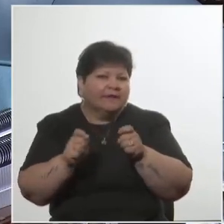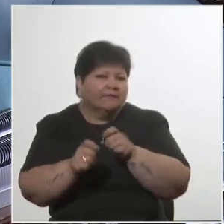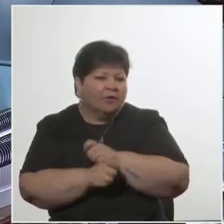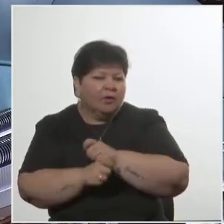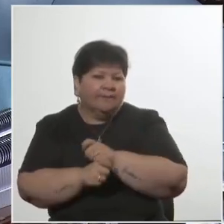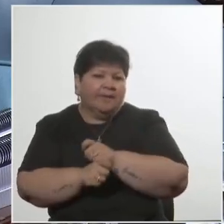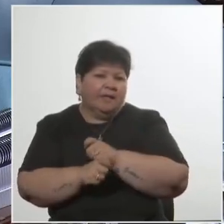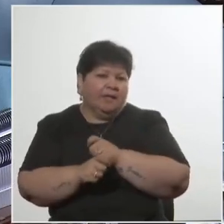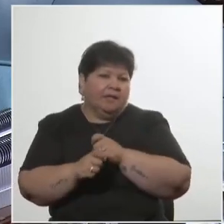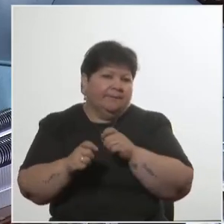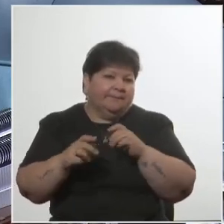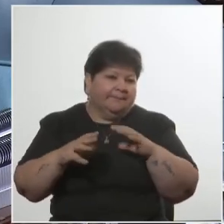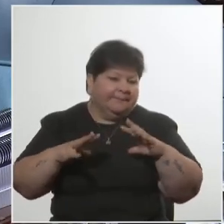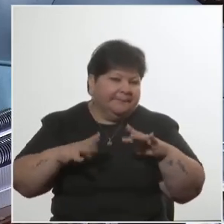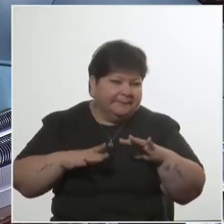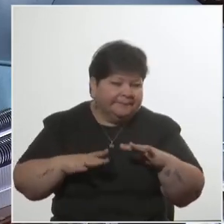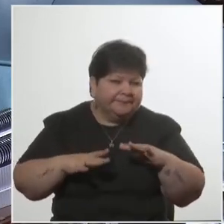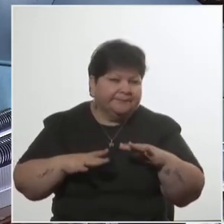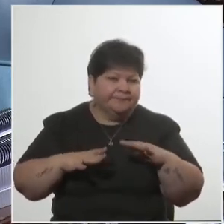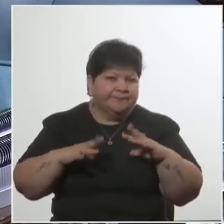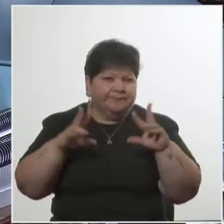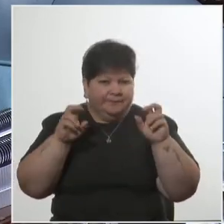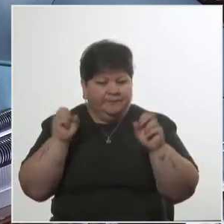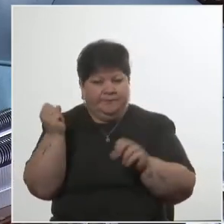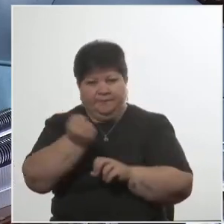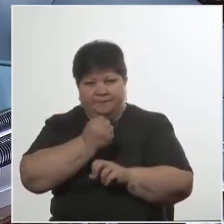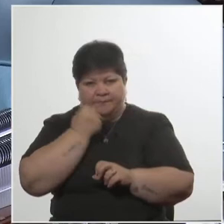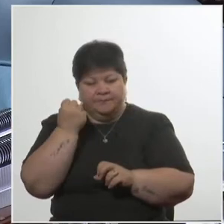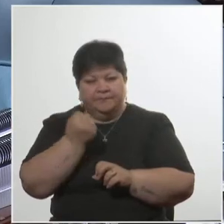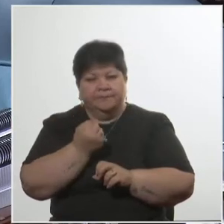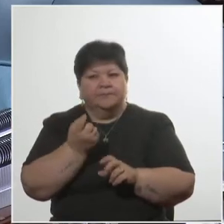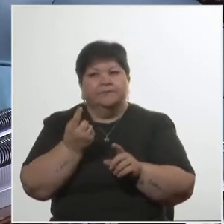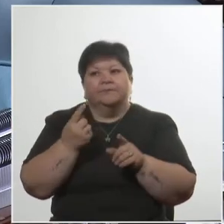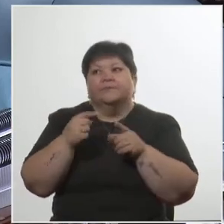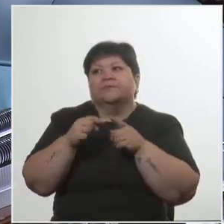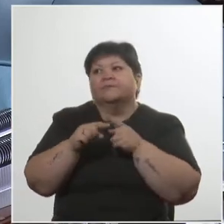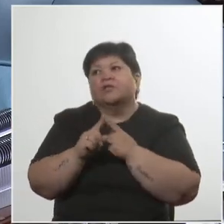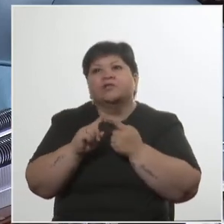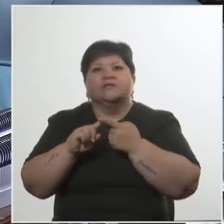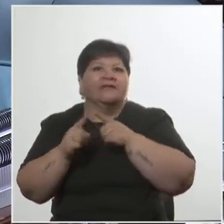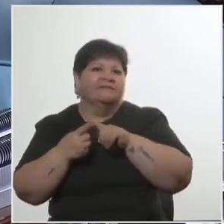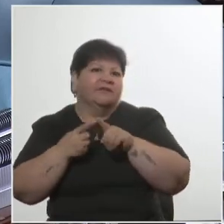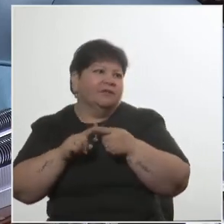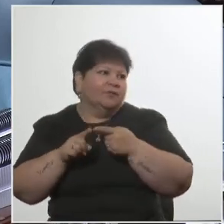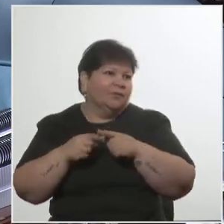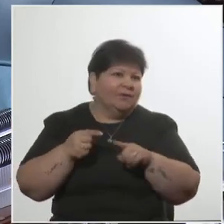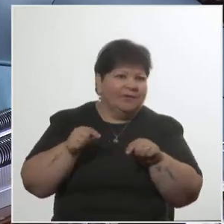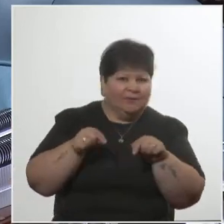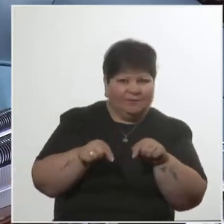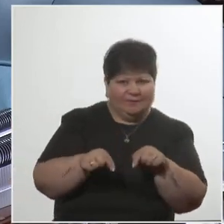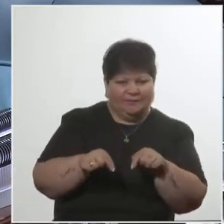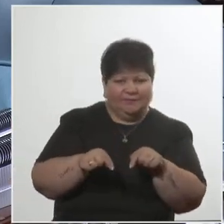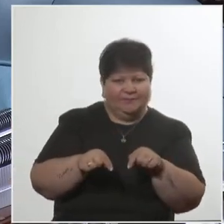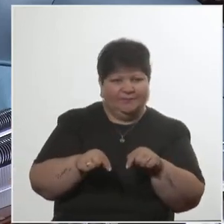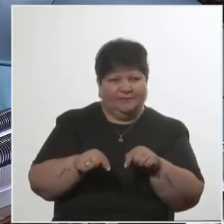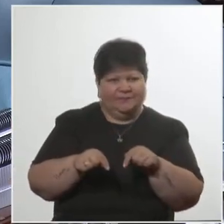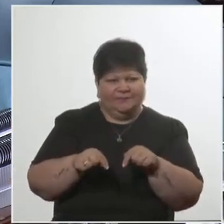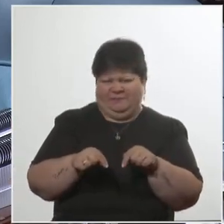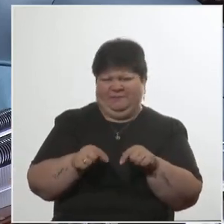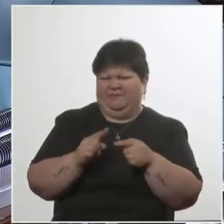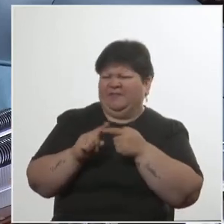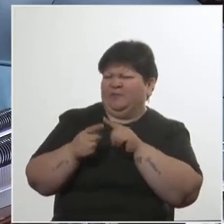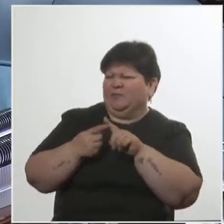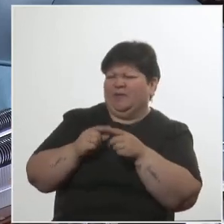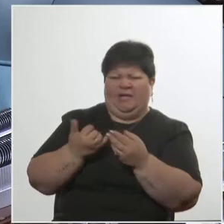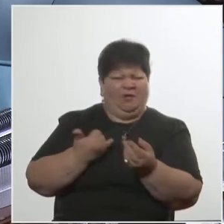de un tema que es muy importante pero que Aparentemente de alguna forma se vincula con esto alguien puede decir pero cómo se